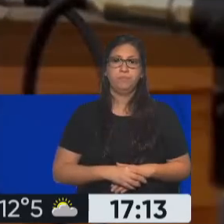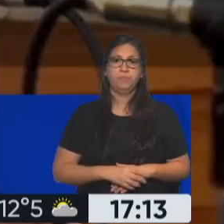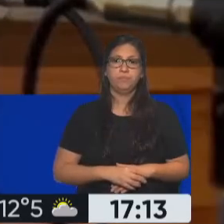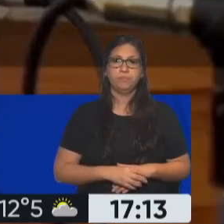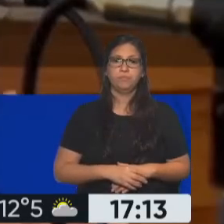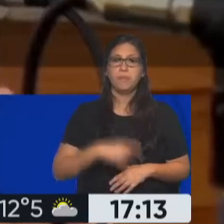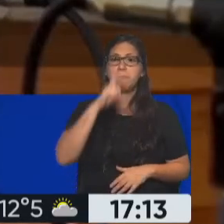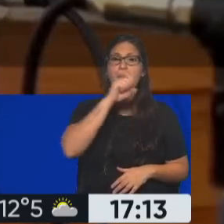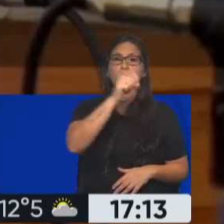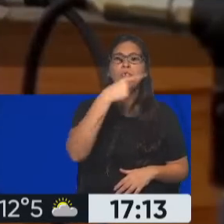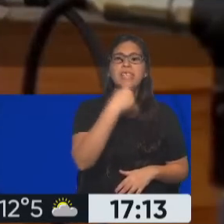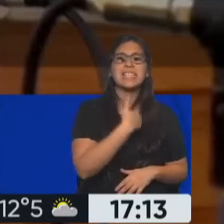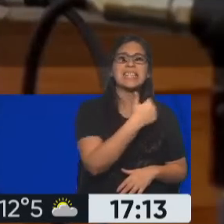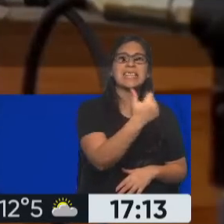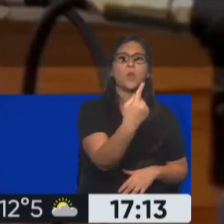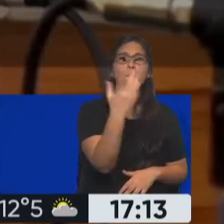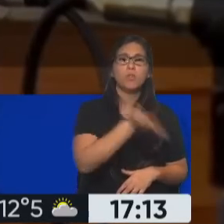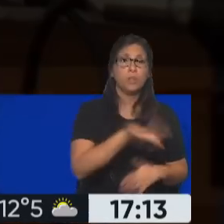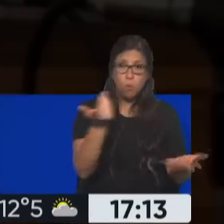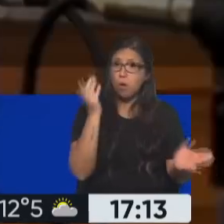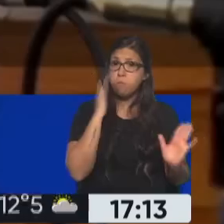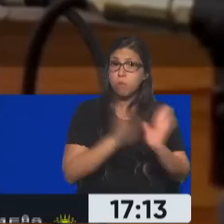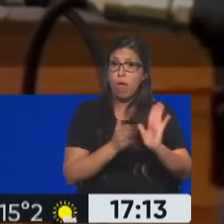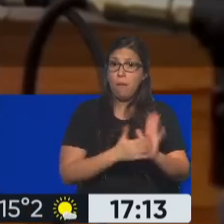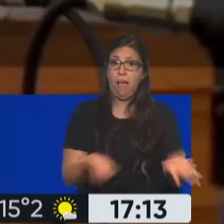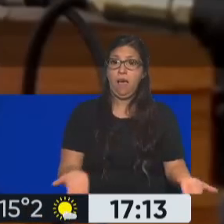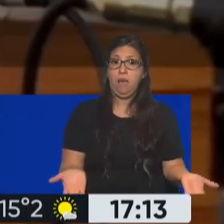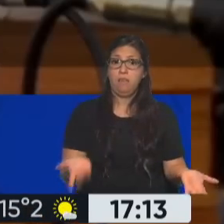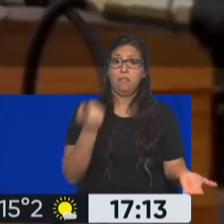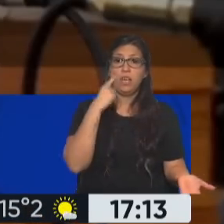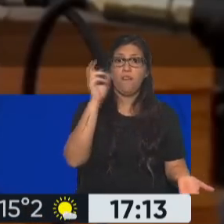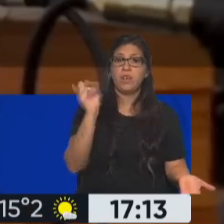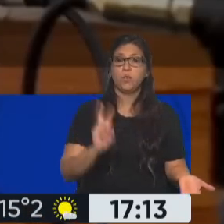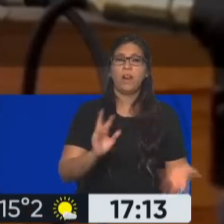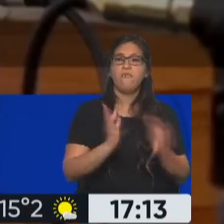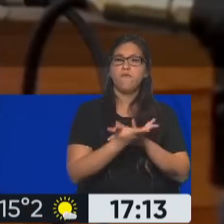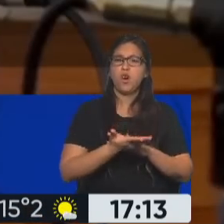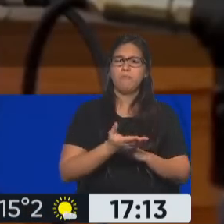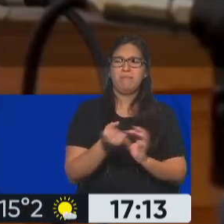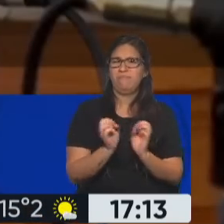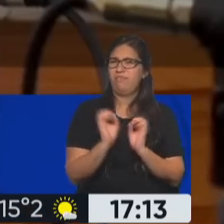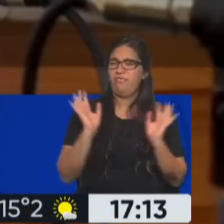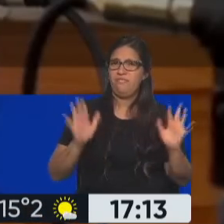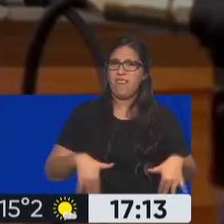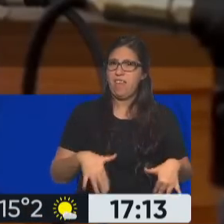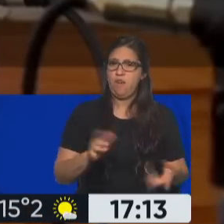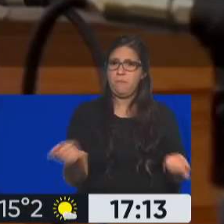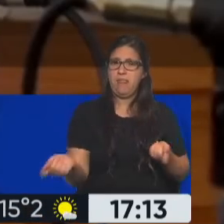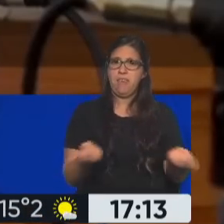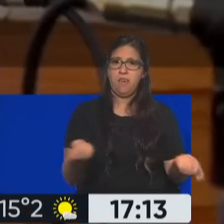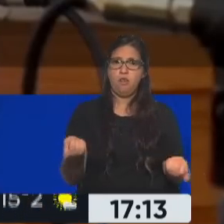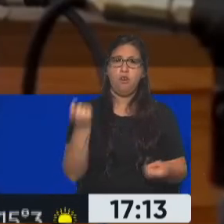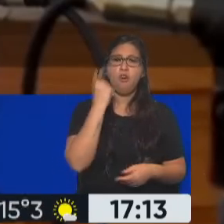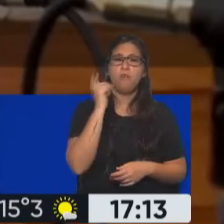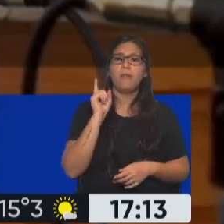O Maduro diz que tem 61%, então mostre. Eu acho que a Venezuela vive regime muito desagradável. É uma ditadura? Uma